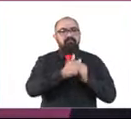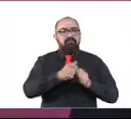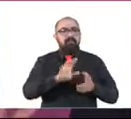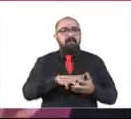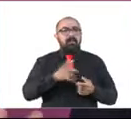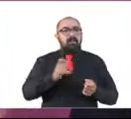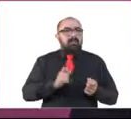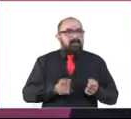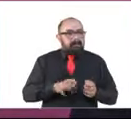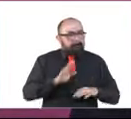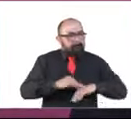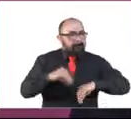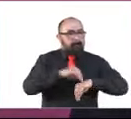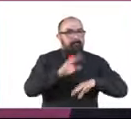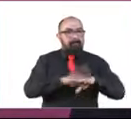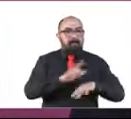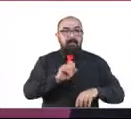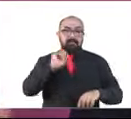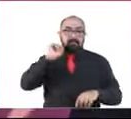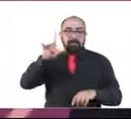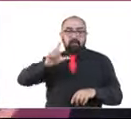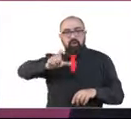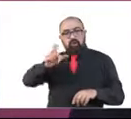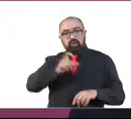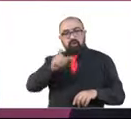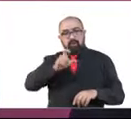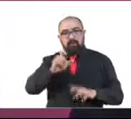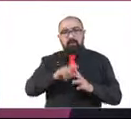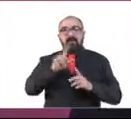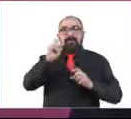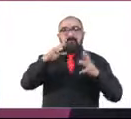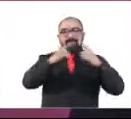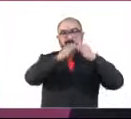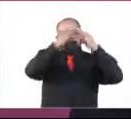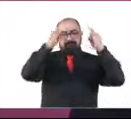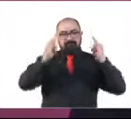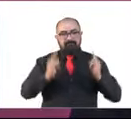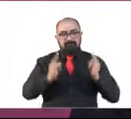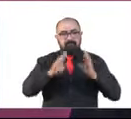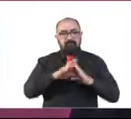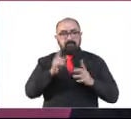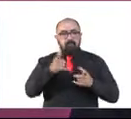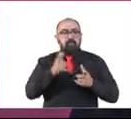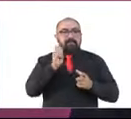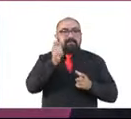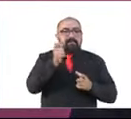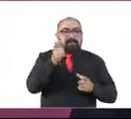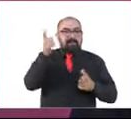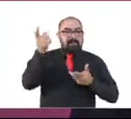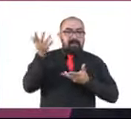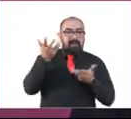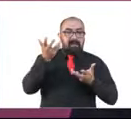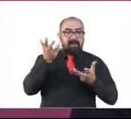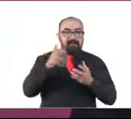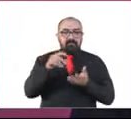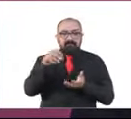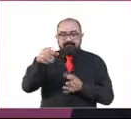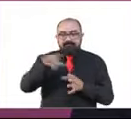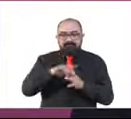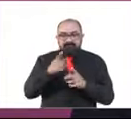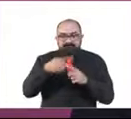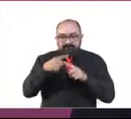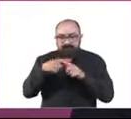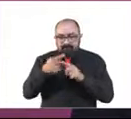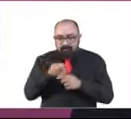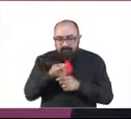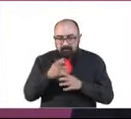San Luis Tlaxcaltemalco, en Xochimilco, un vivero tecnificado en donde se colectan semillas de todo el suelo